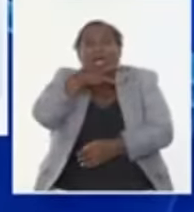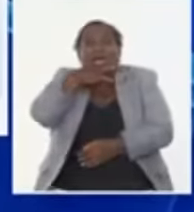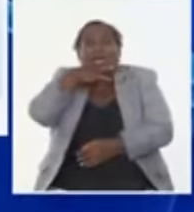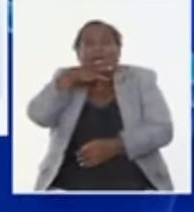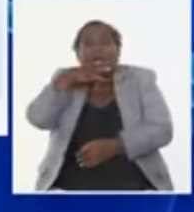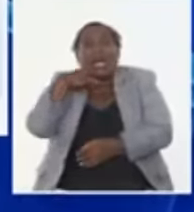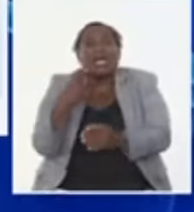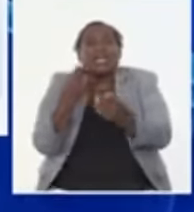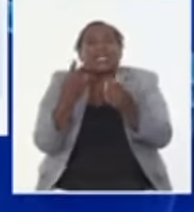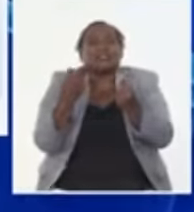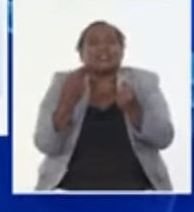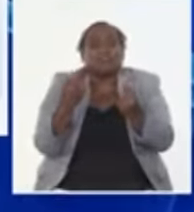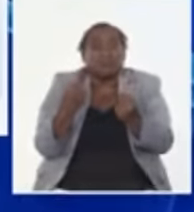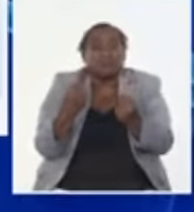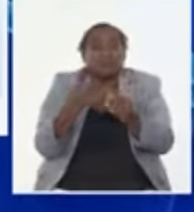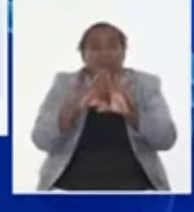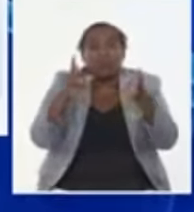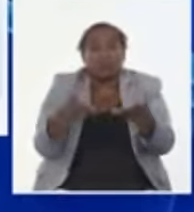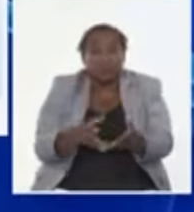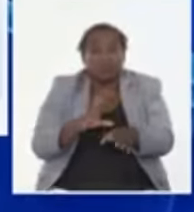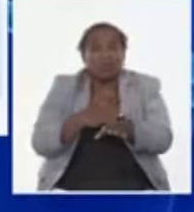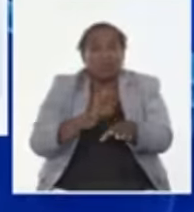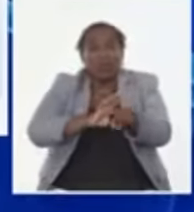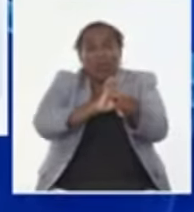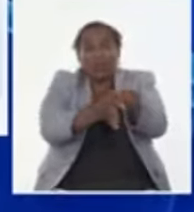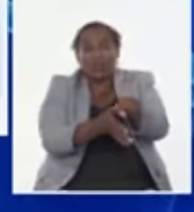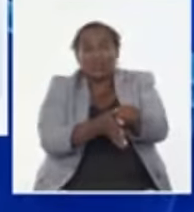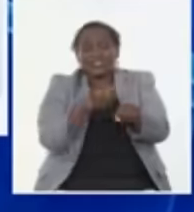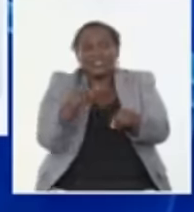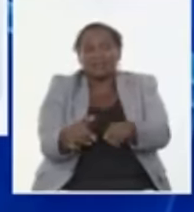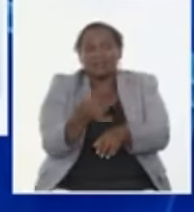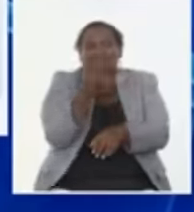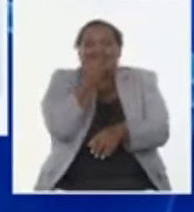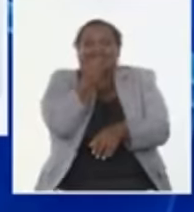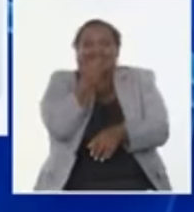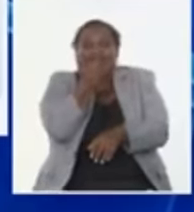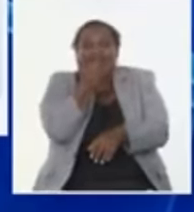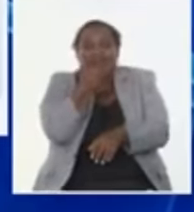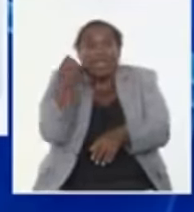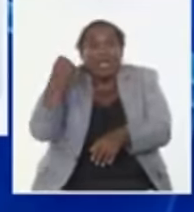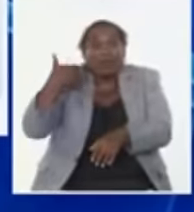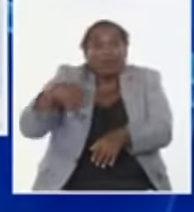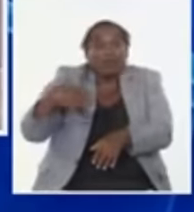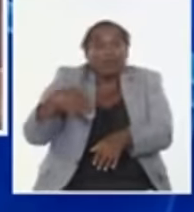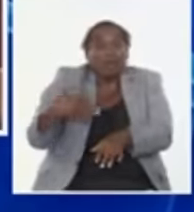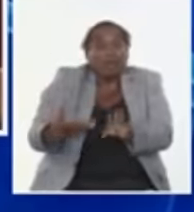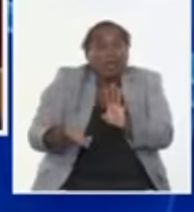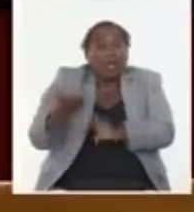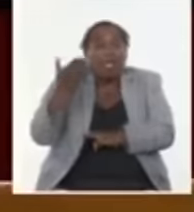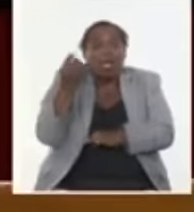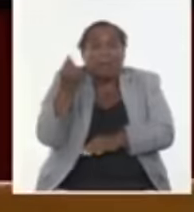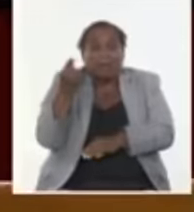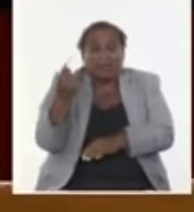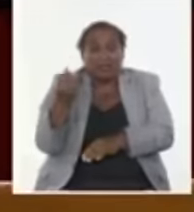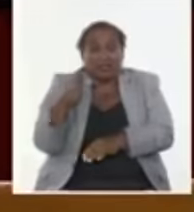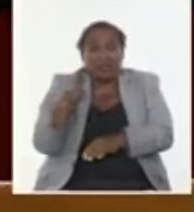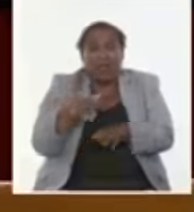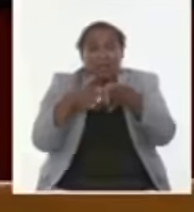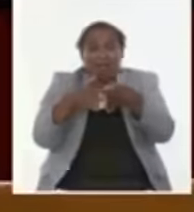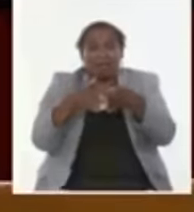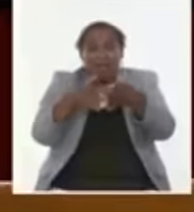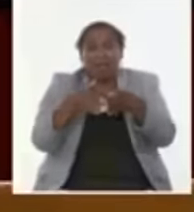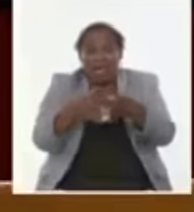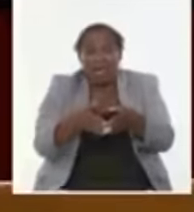mundial post-pandemia, ha conllevado a un encarecimiento de los fletes, de los